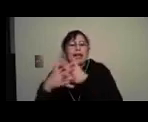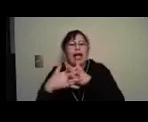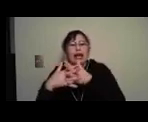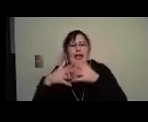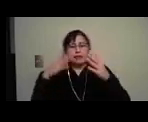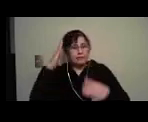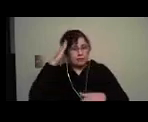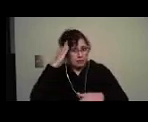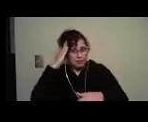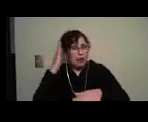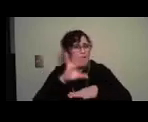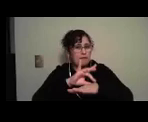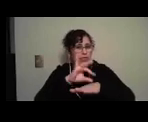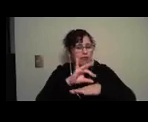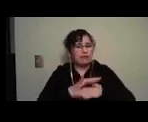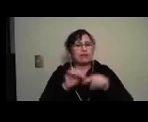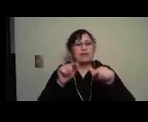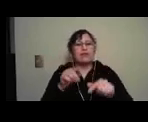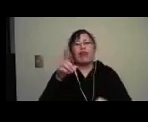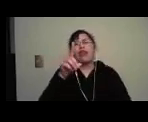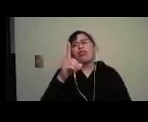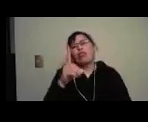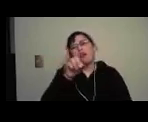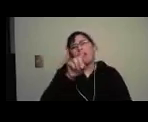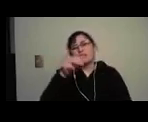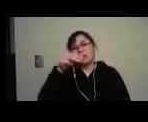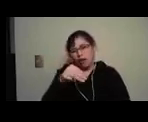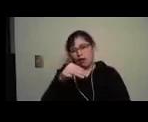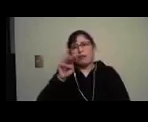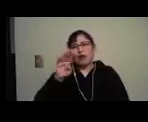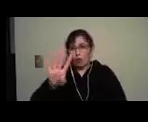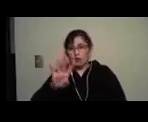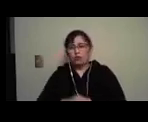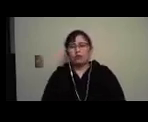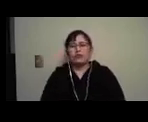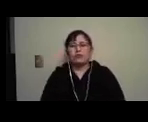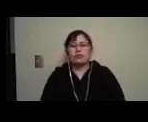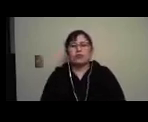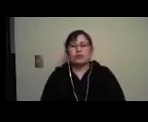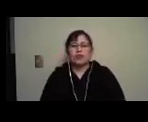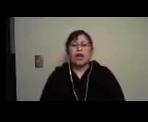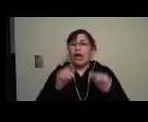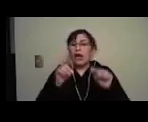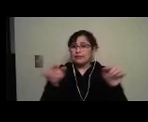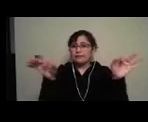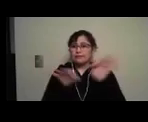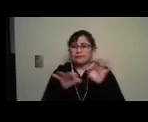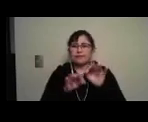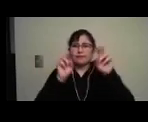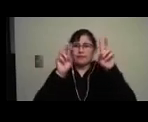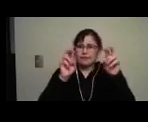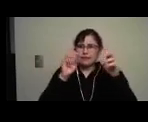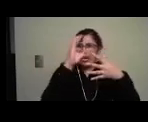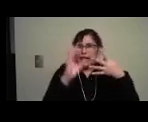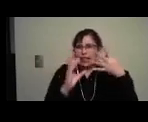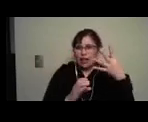y Estadístico de Enfermedades Mentales de la versión número 4, ¿ya? que habla sobre los criterios diagnósticos